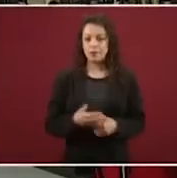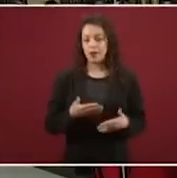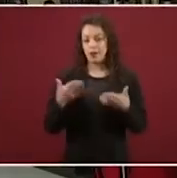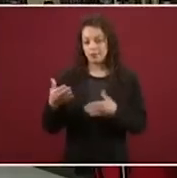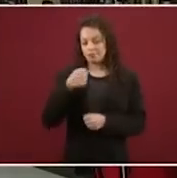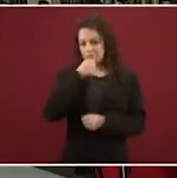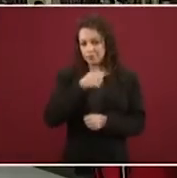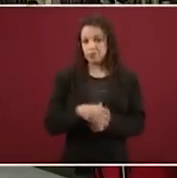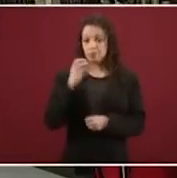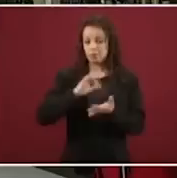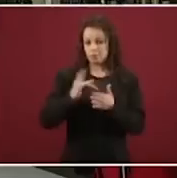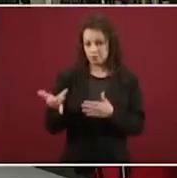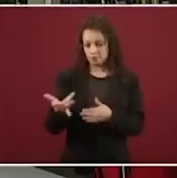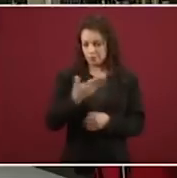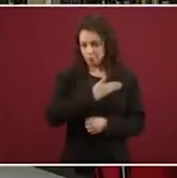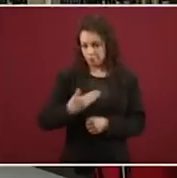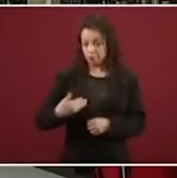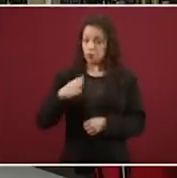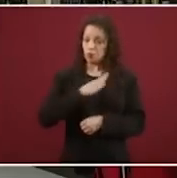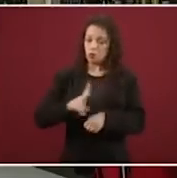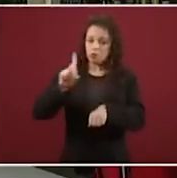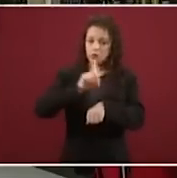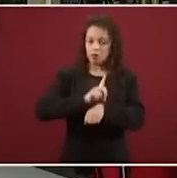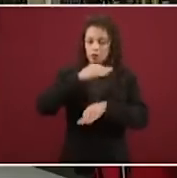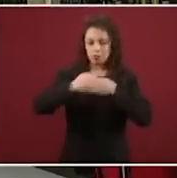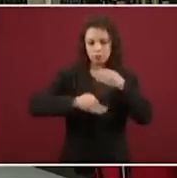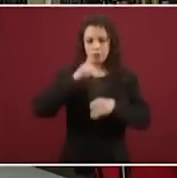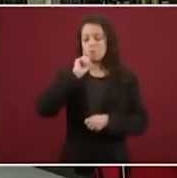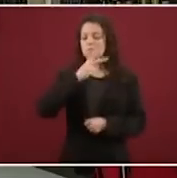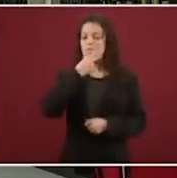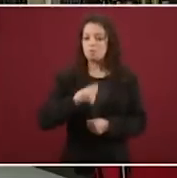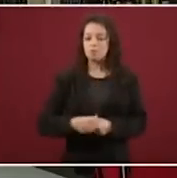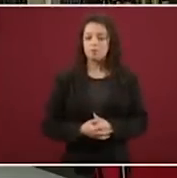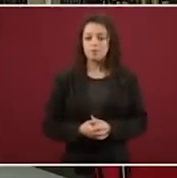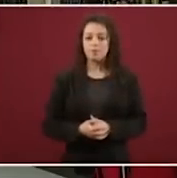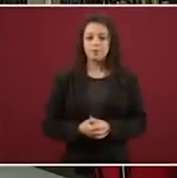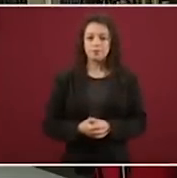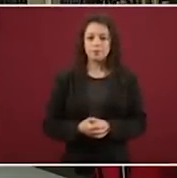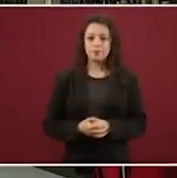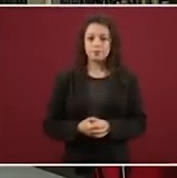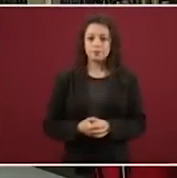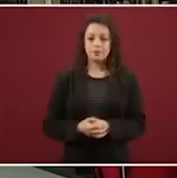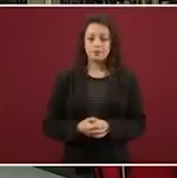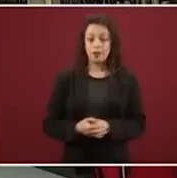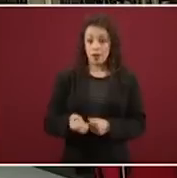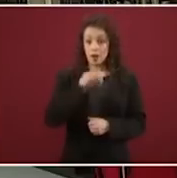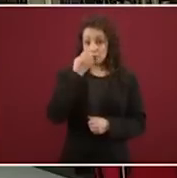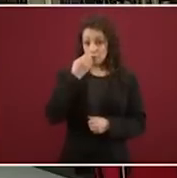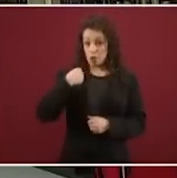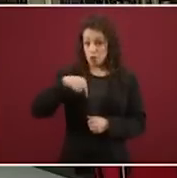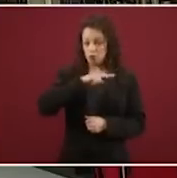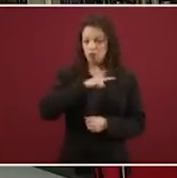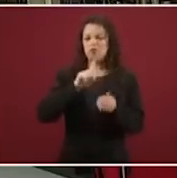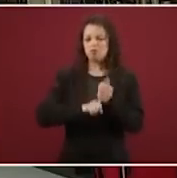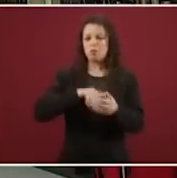Muchas gracias, señor presidente. Muy buenos días a todas y a todos. La Escuela es Nuestra es un